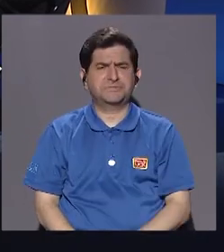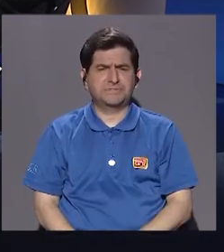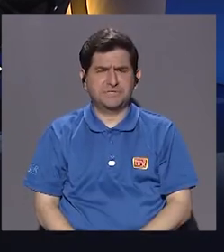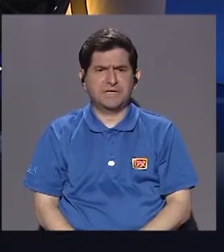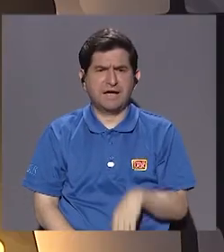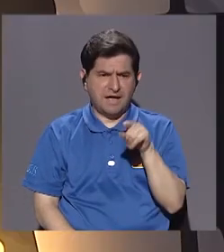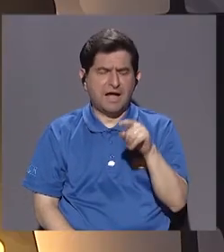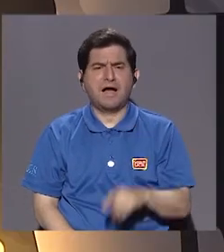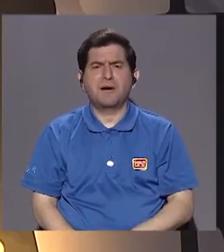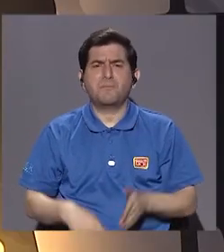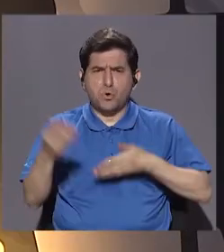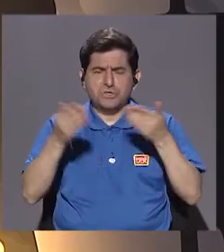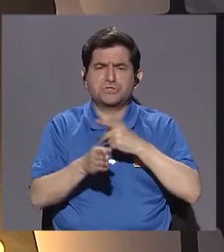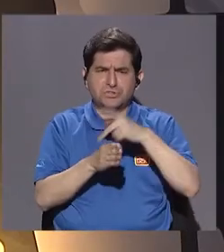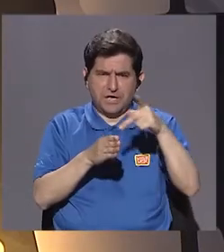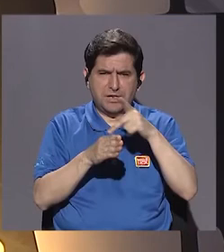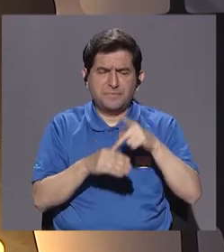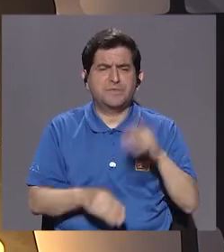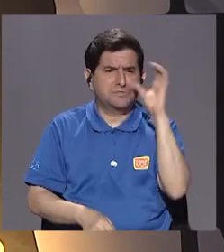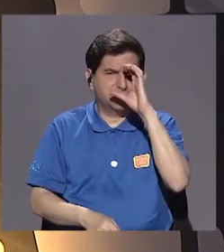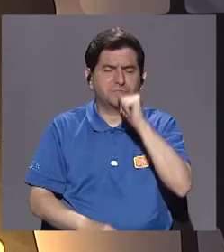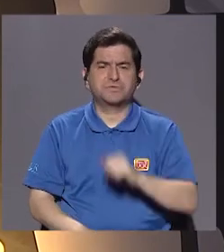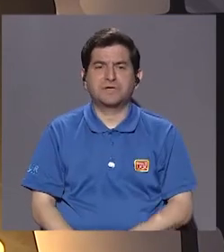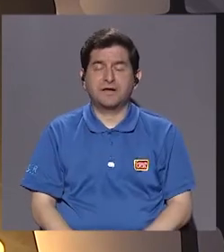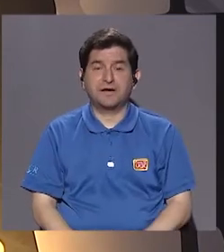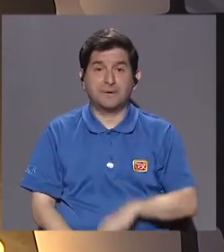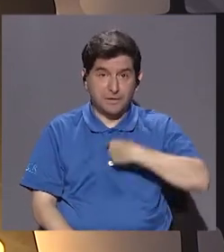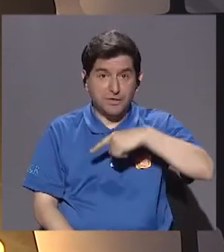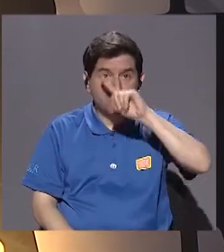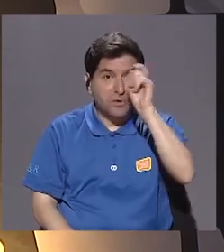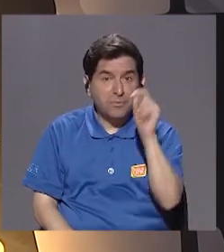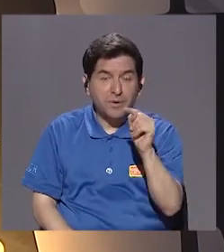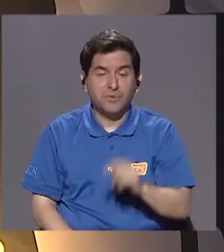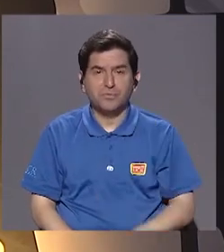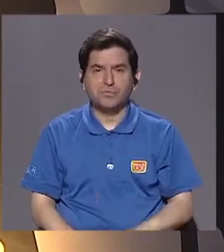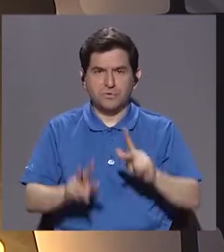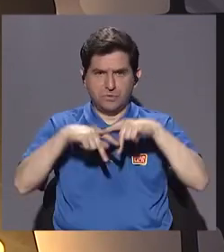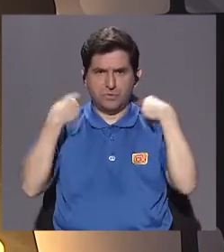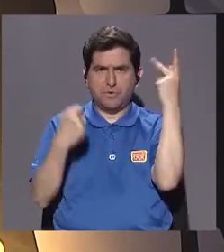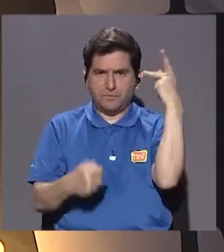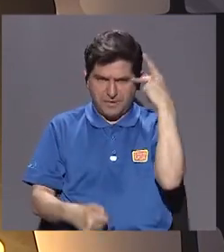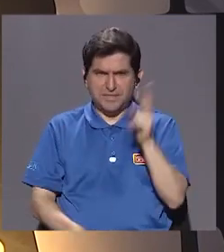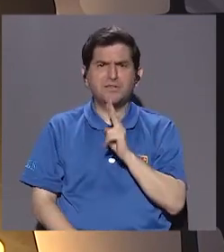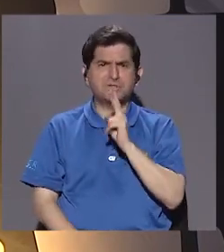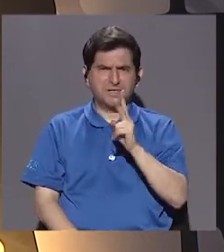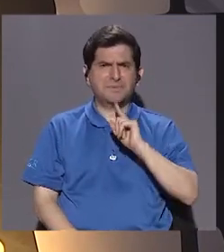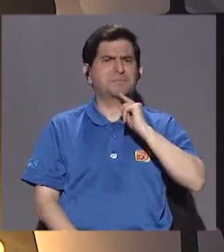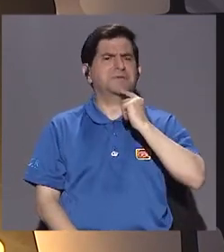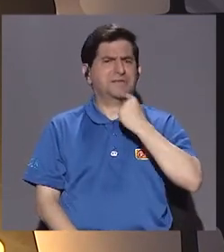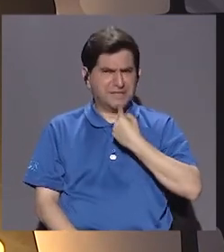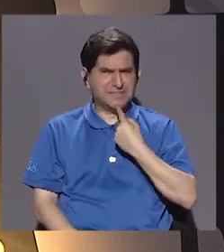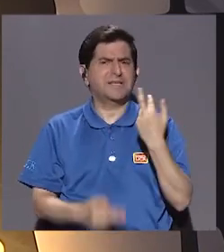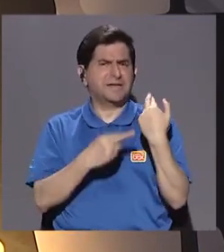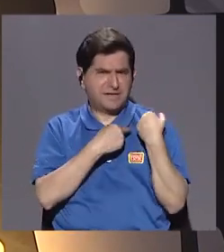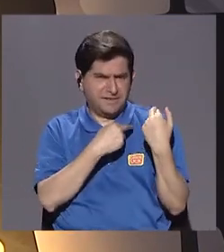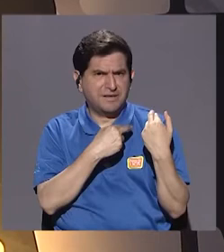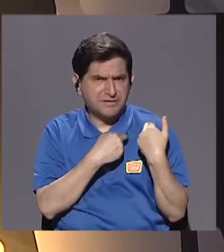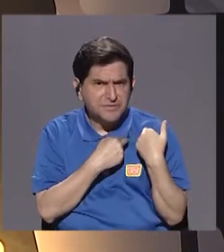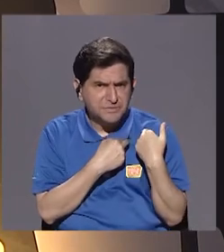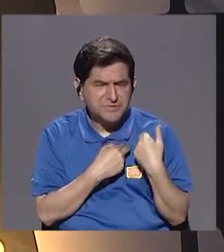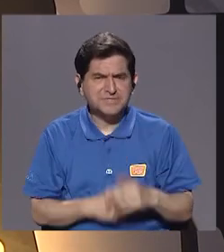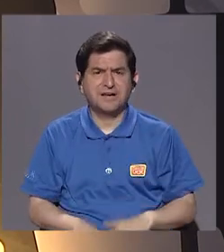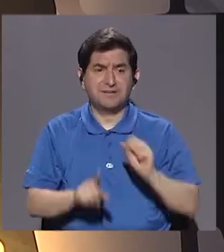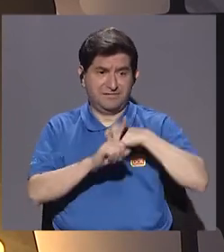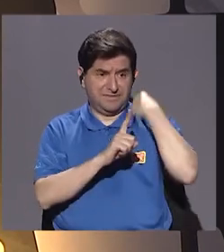ceros en la problemática que quería realmente los partidos políticos han tomado en serio con gran responsabilidad